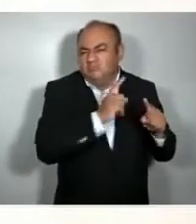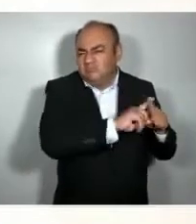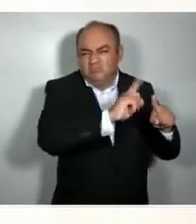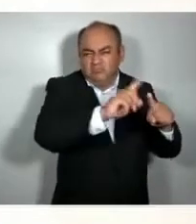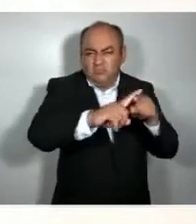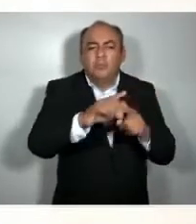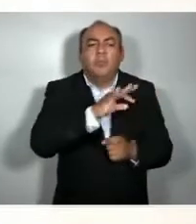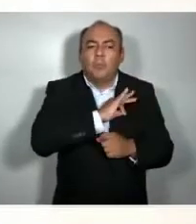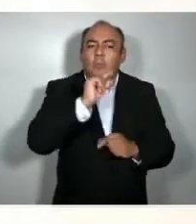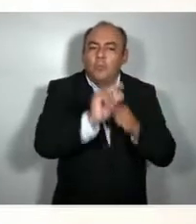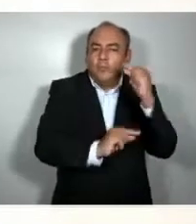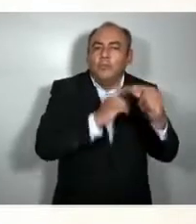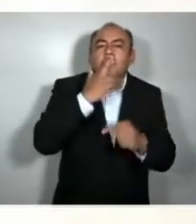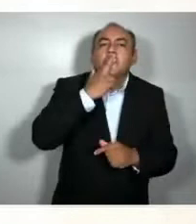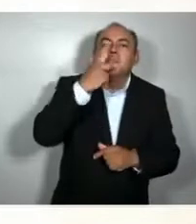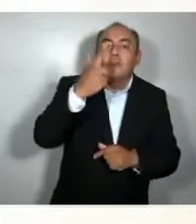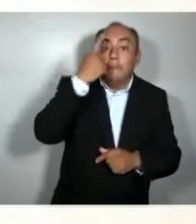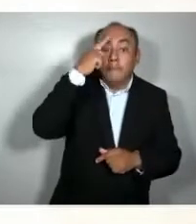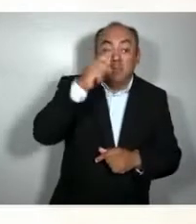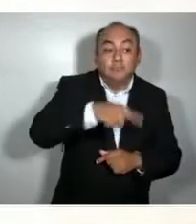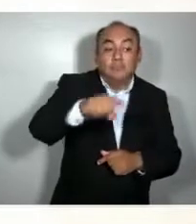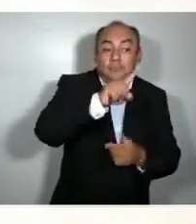mejorar los entornos laborales.